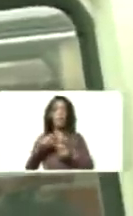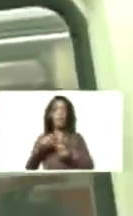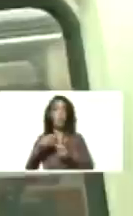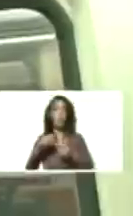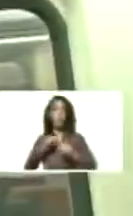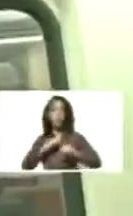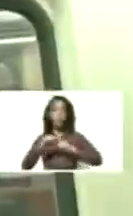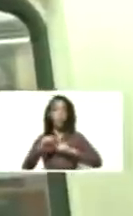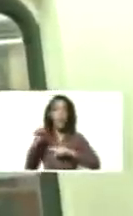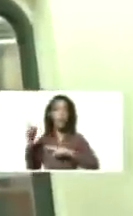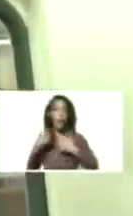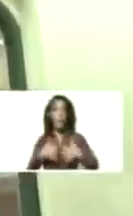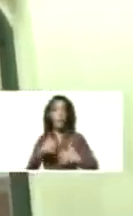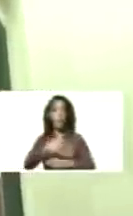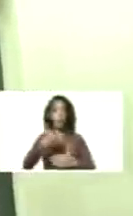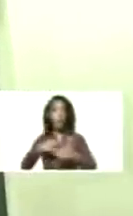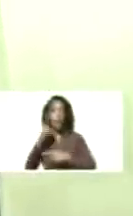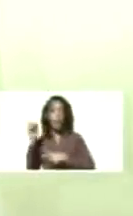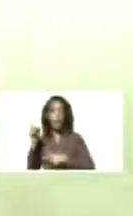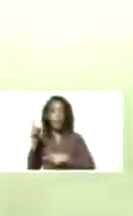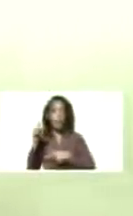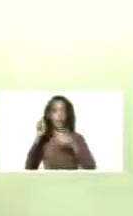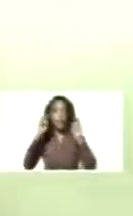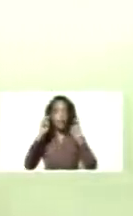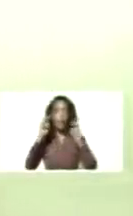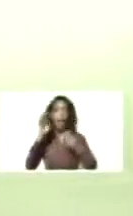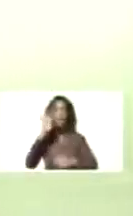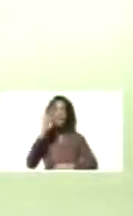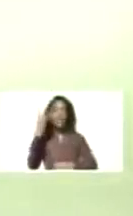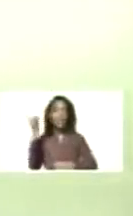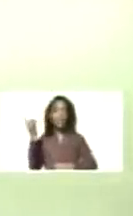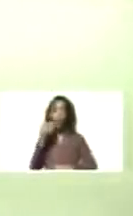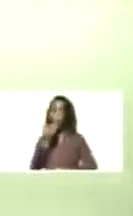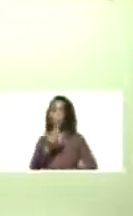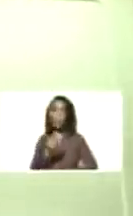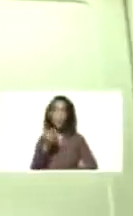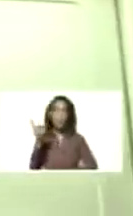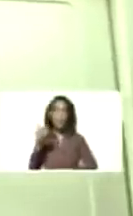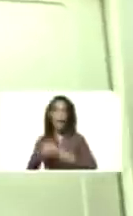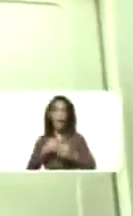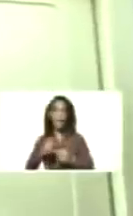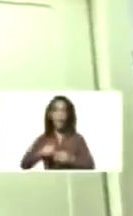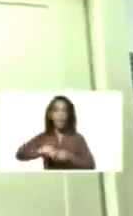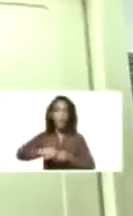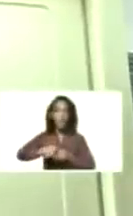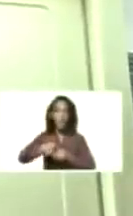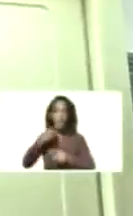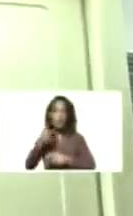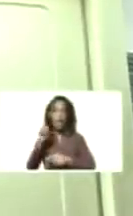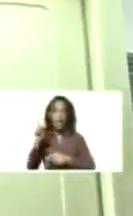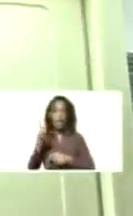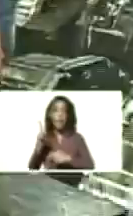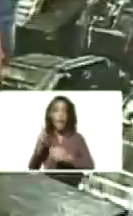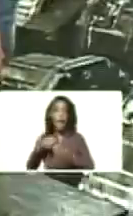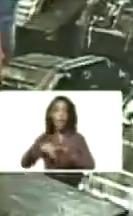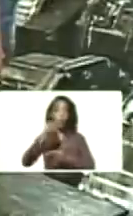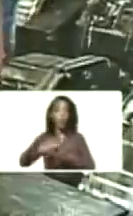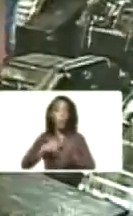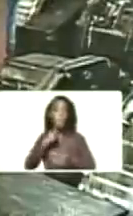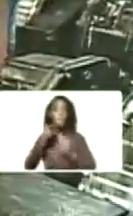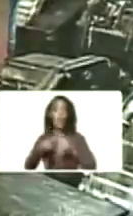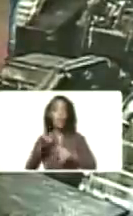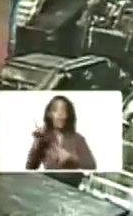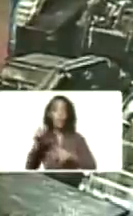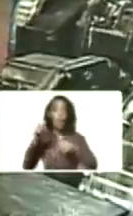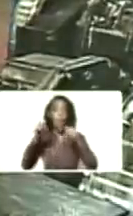motores, las empresas transnacionales, en este caso francesas, no nos permitían ni siquiera apretar una tuerca porque nos decían que el contrato perdía la garantía.